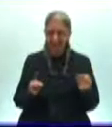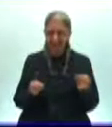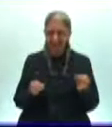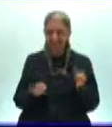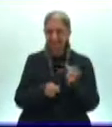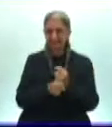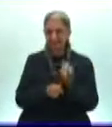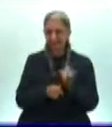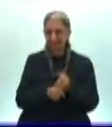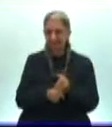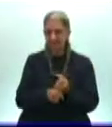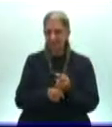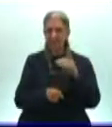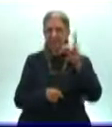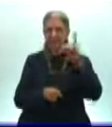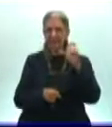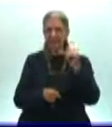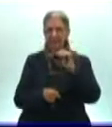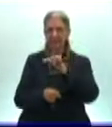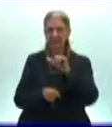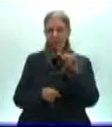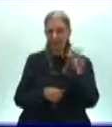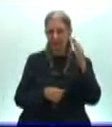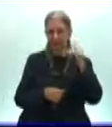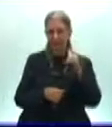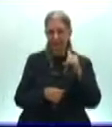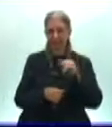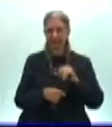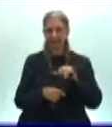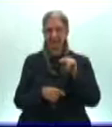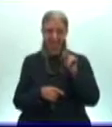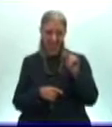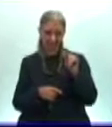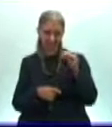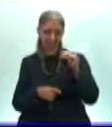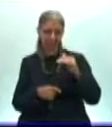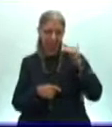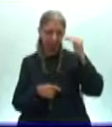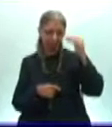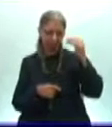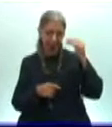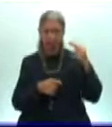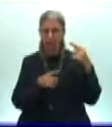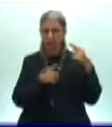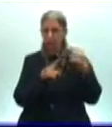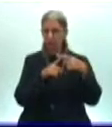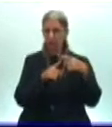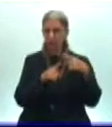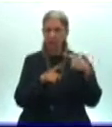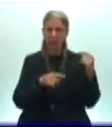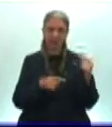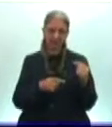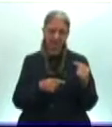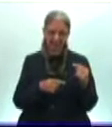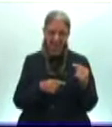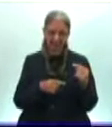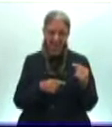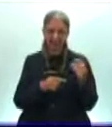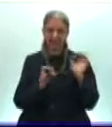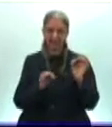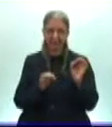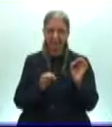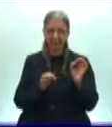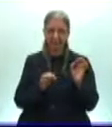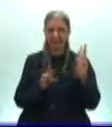trabajamos en una desigualdad, observen las que ya tienen planteado ahí, al sumar o restar la misma cantidad